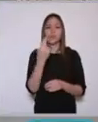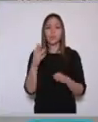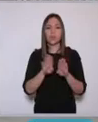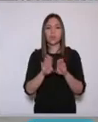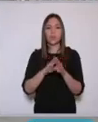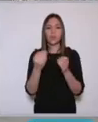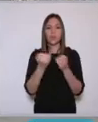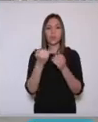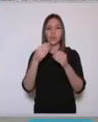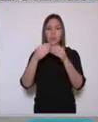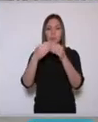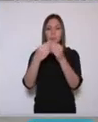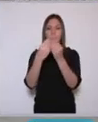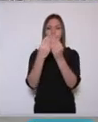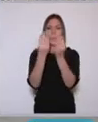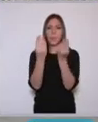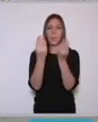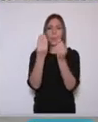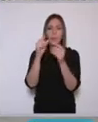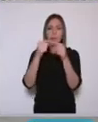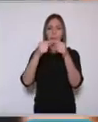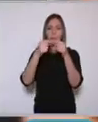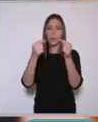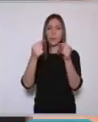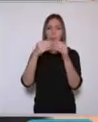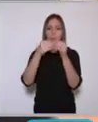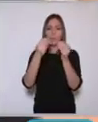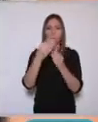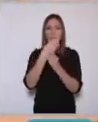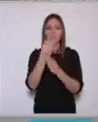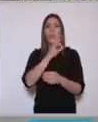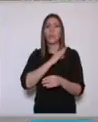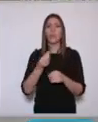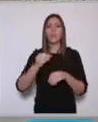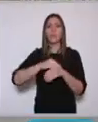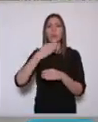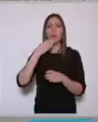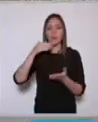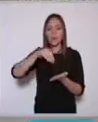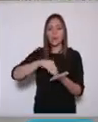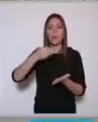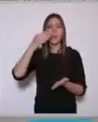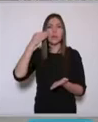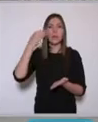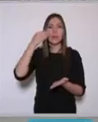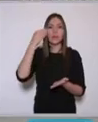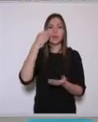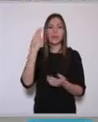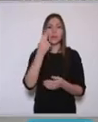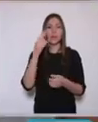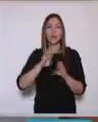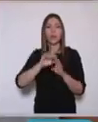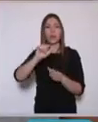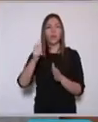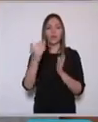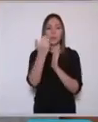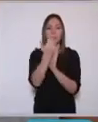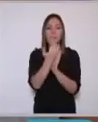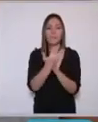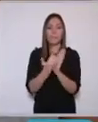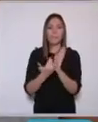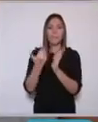forma de abanico para poder aplicar perfectamente bien la mascarilla, una espátula para no contaminar